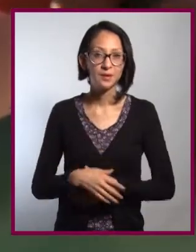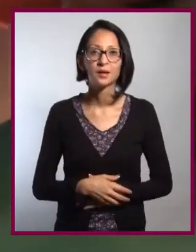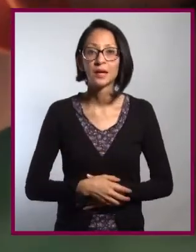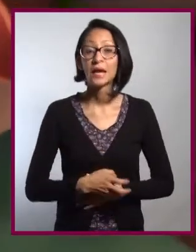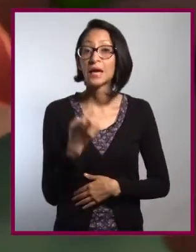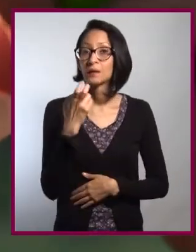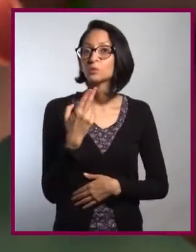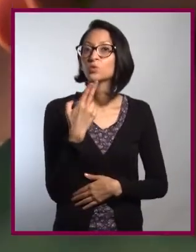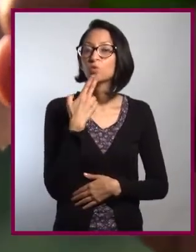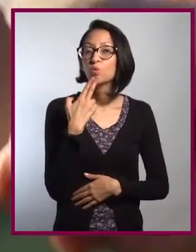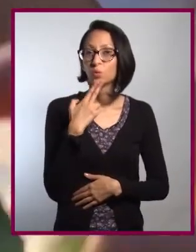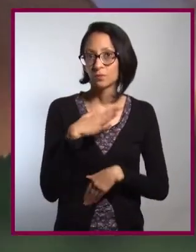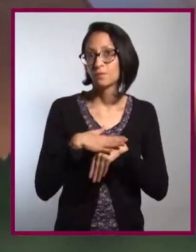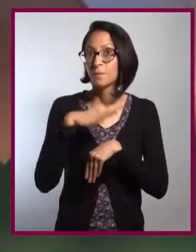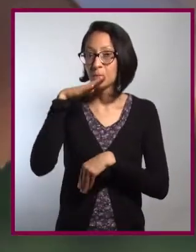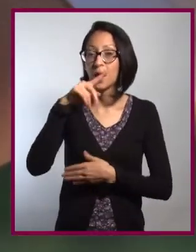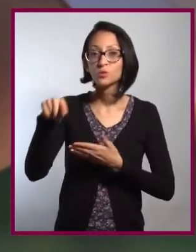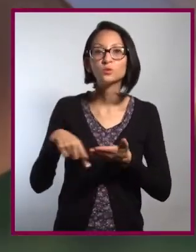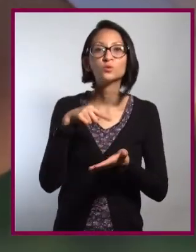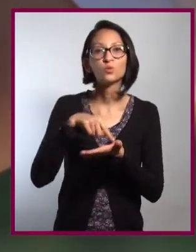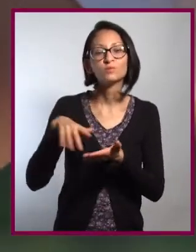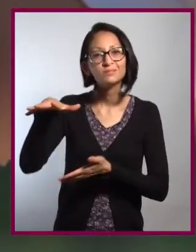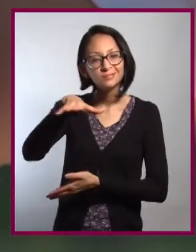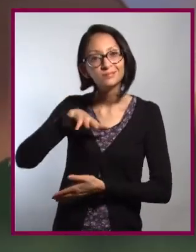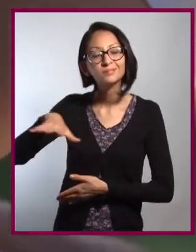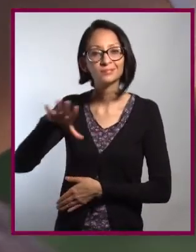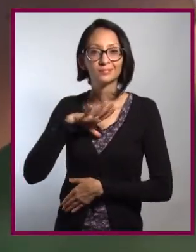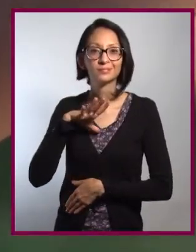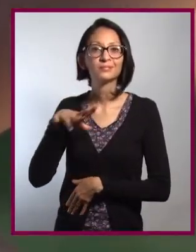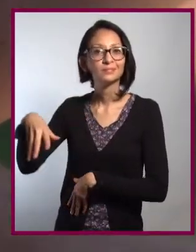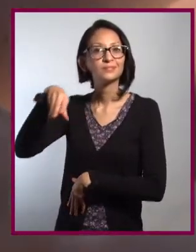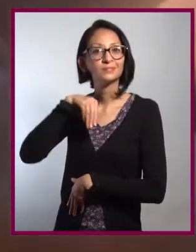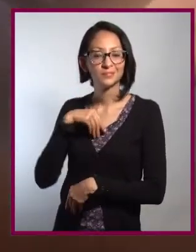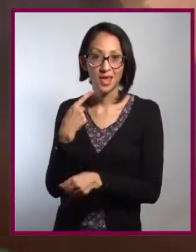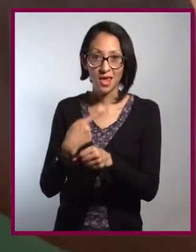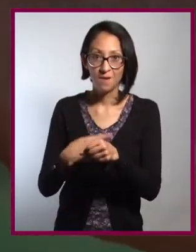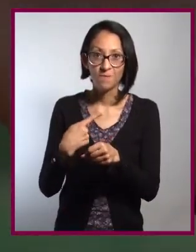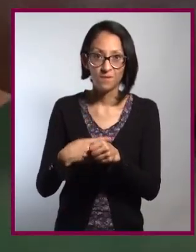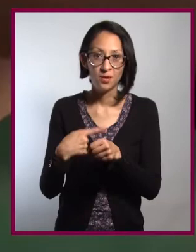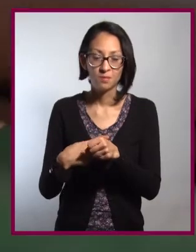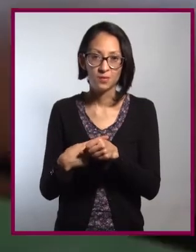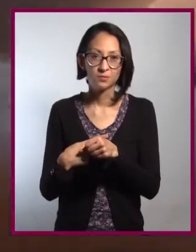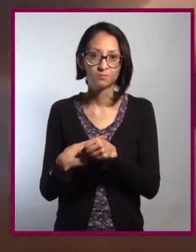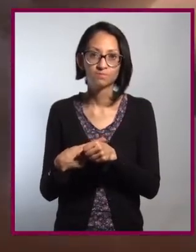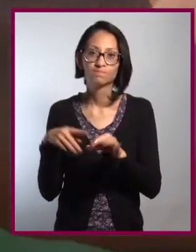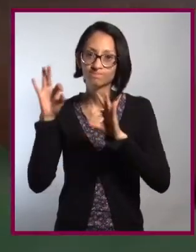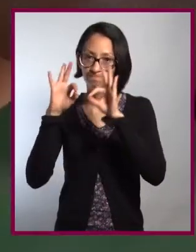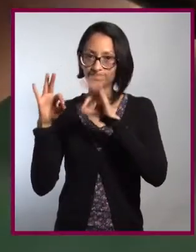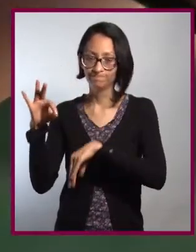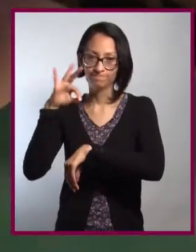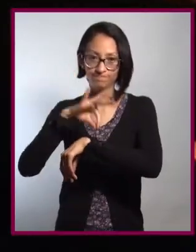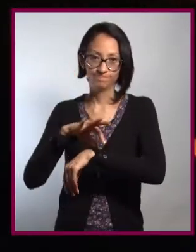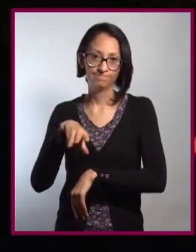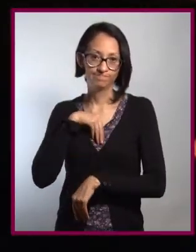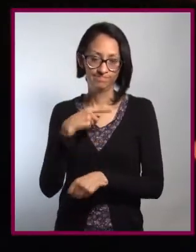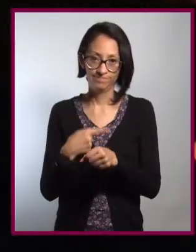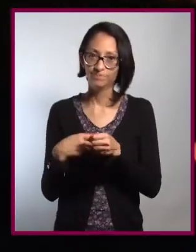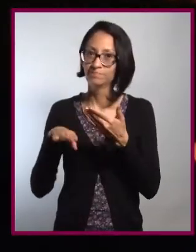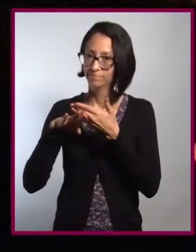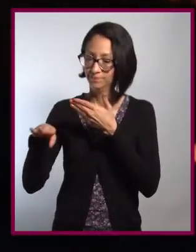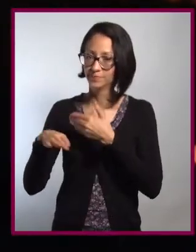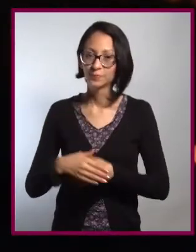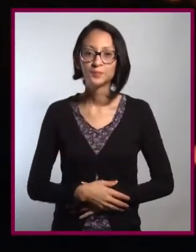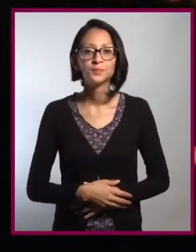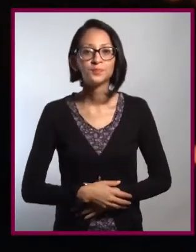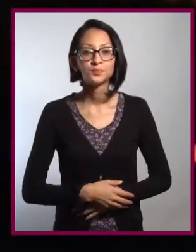todo en los sitios donde hay riesgo de contraer enfermedades transmitidas por los mosquitos. En los